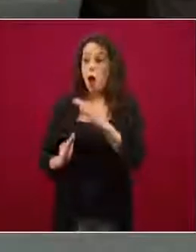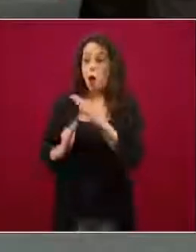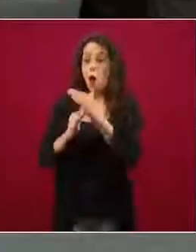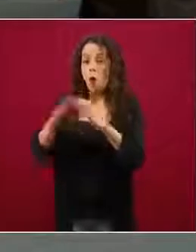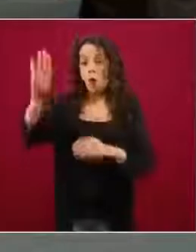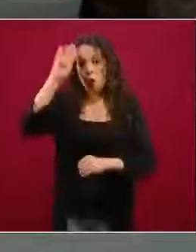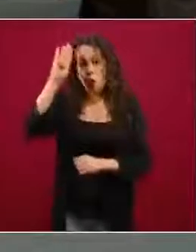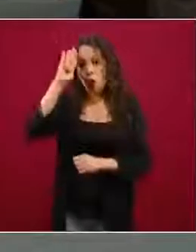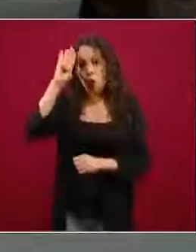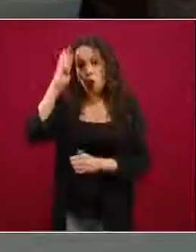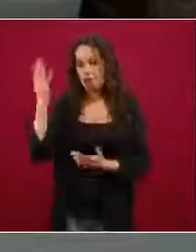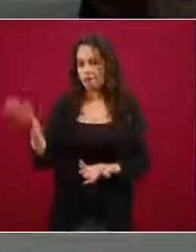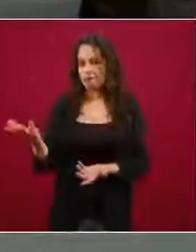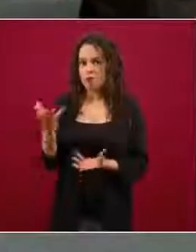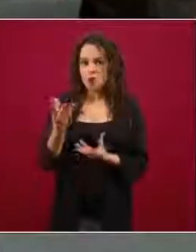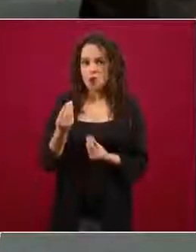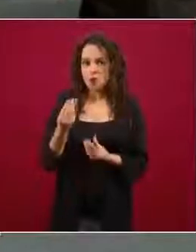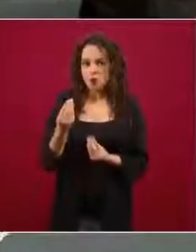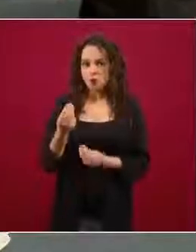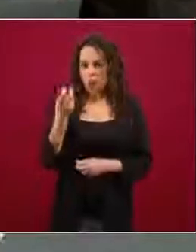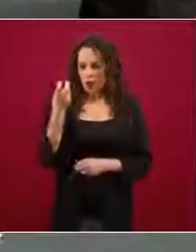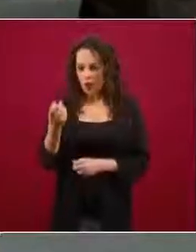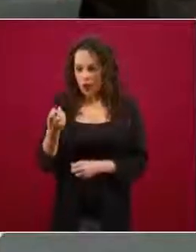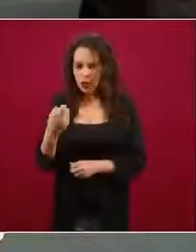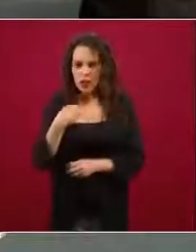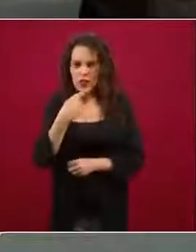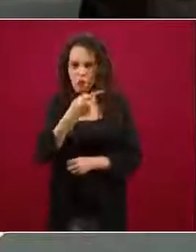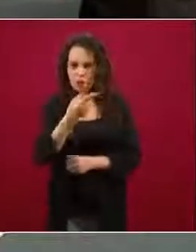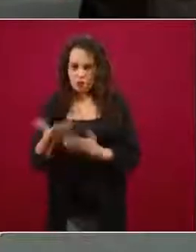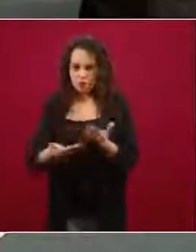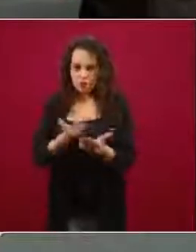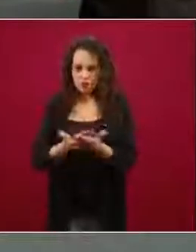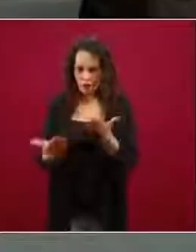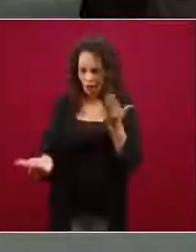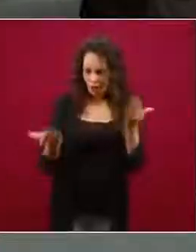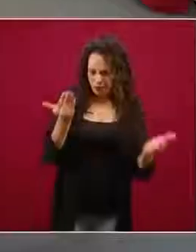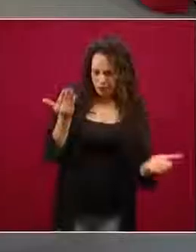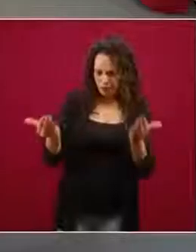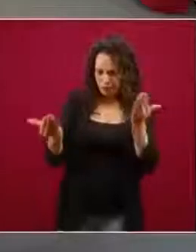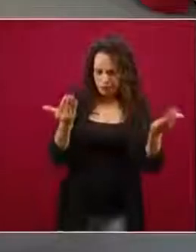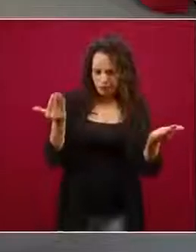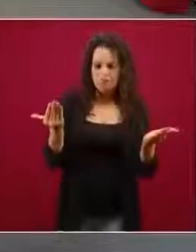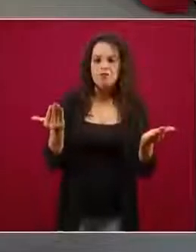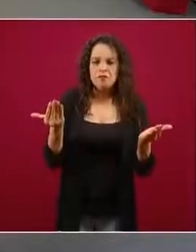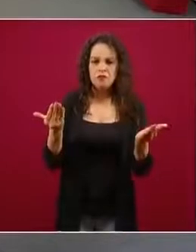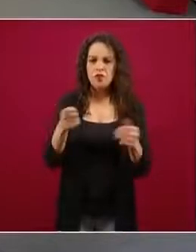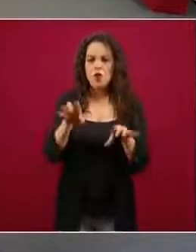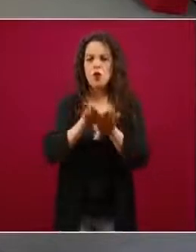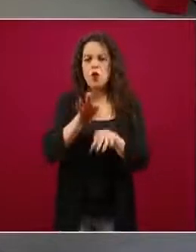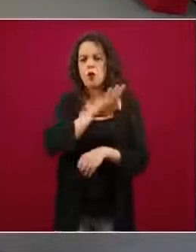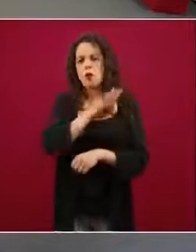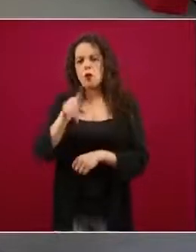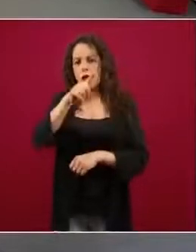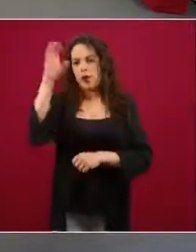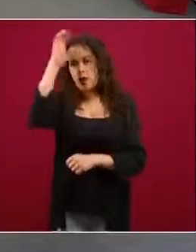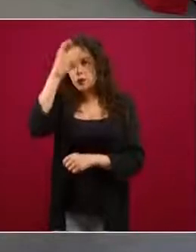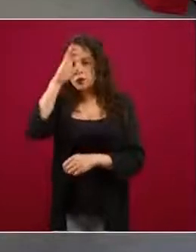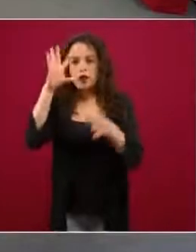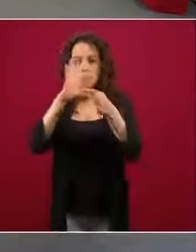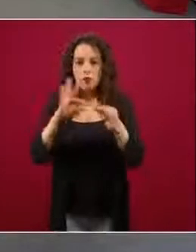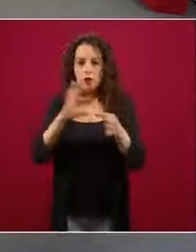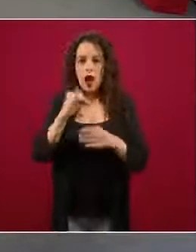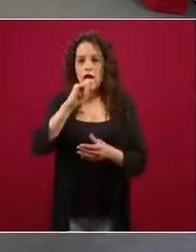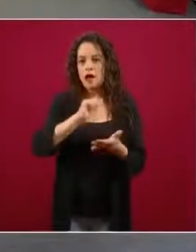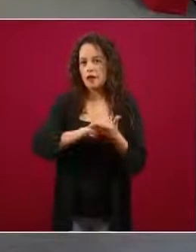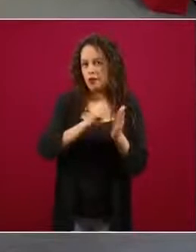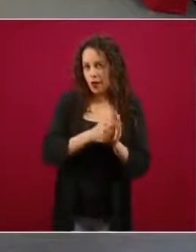contagios. Entonces, de estas dos realidades que le planteo, subsecretario, ¿cuál es la explicación técnica y científica? Claro, lástima que hizo la